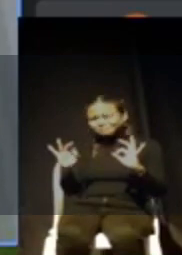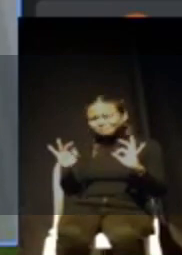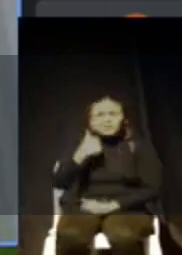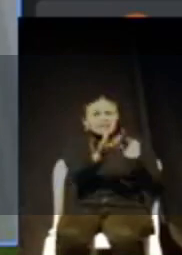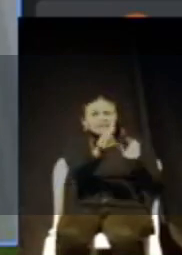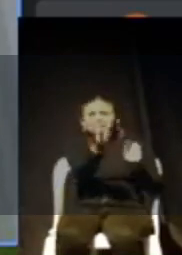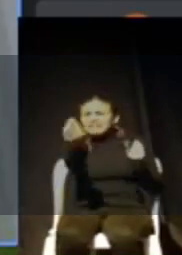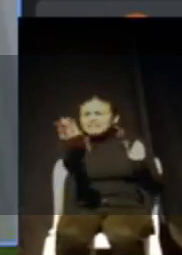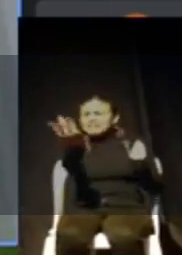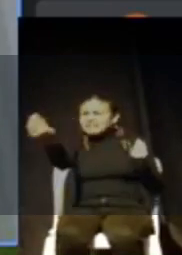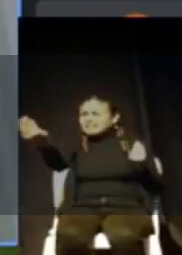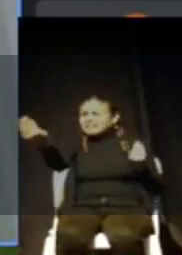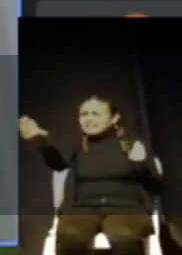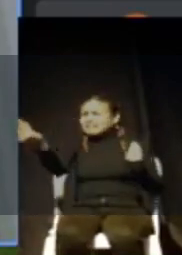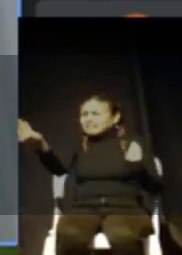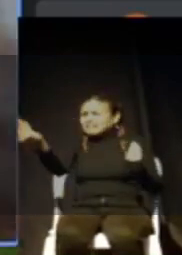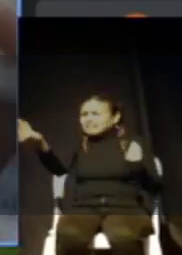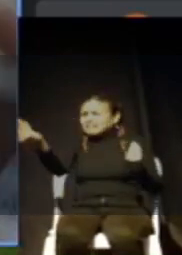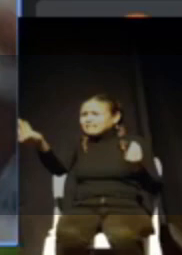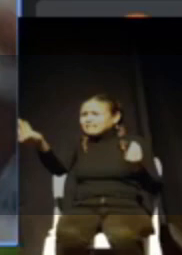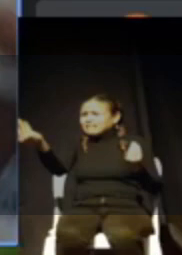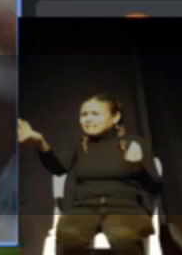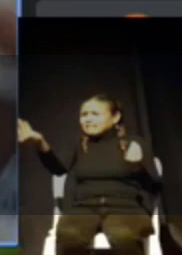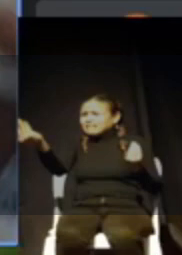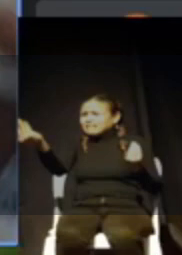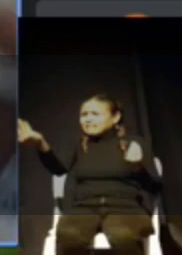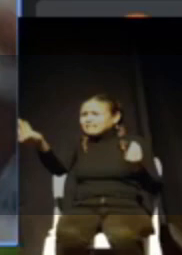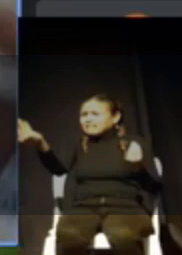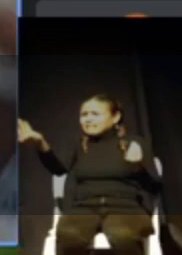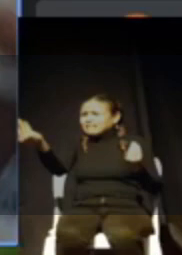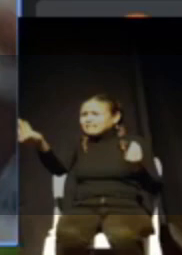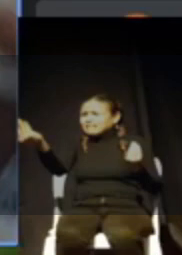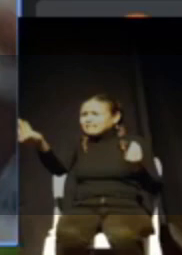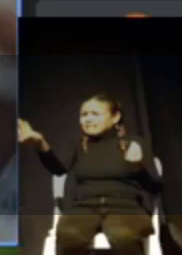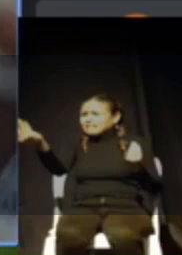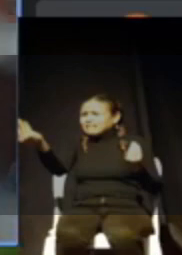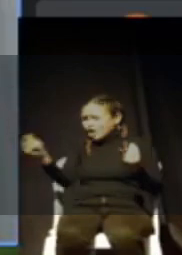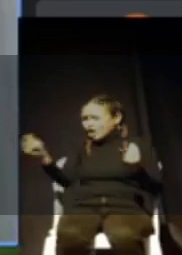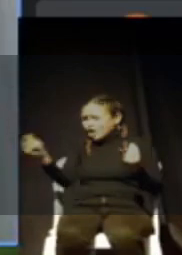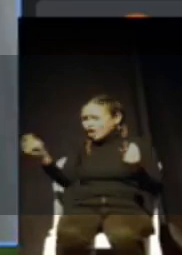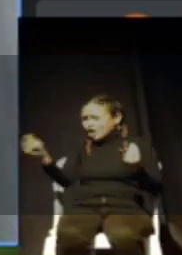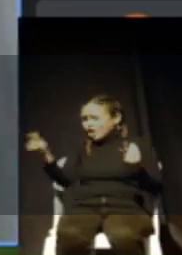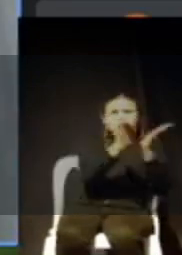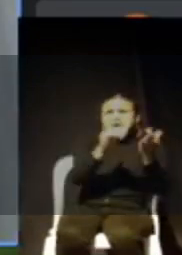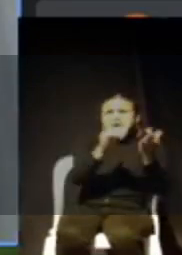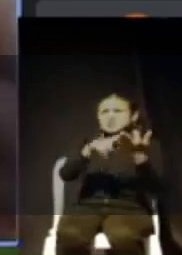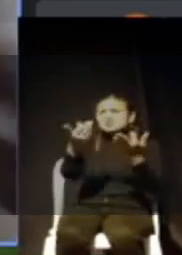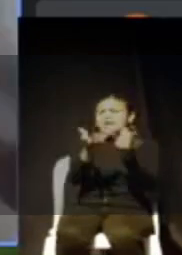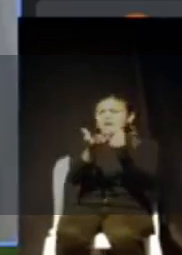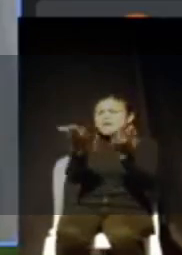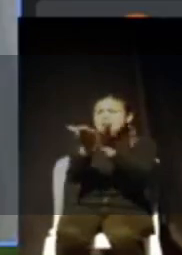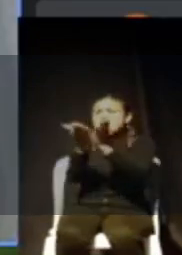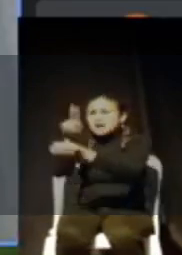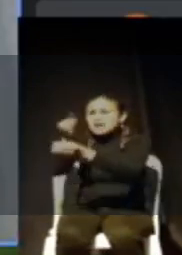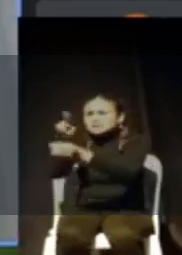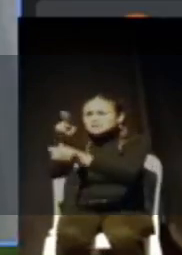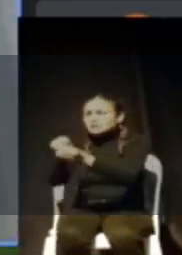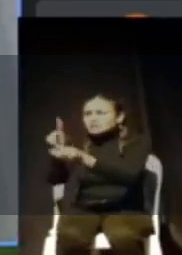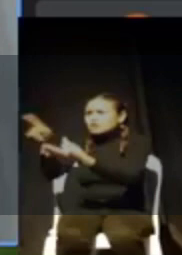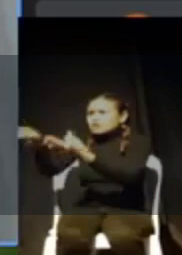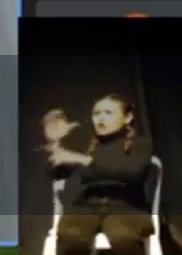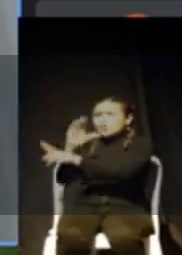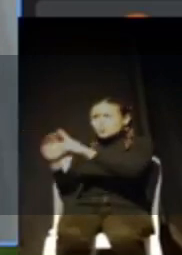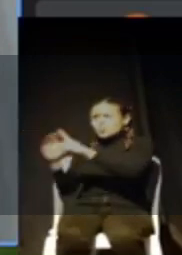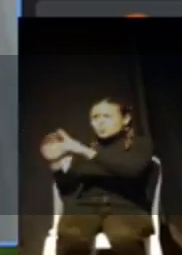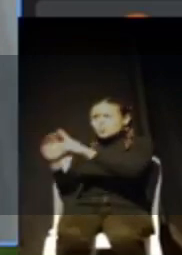operación también de las nominaciones relacionadas con la educación, educación propia, afroeducación, afroeducación, en educación